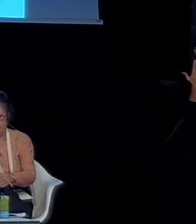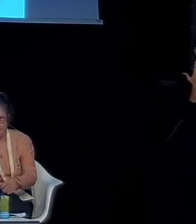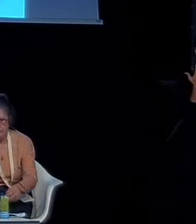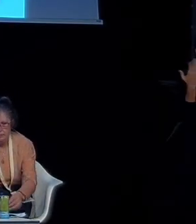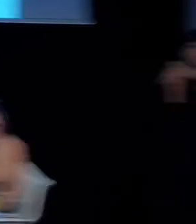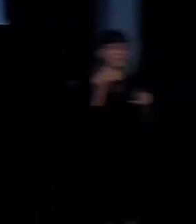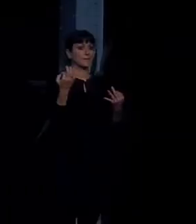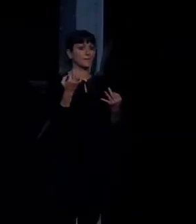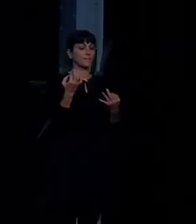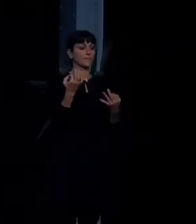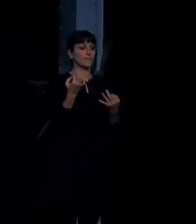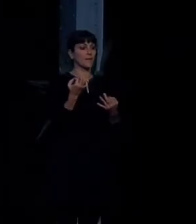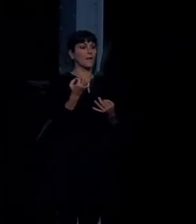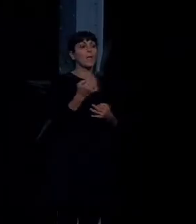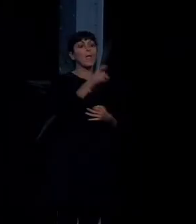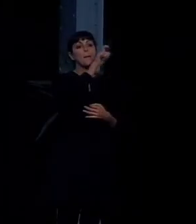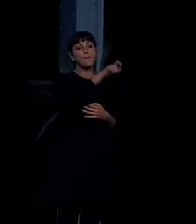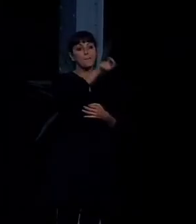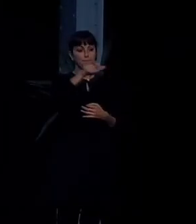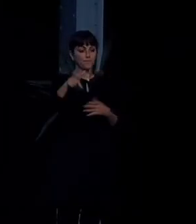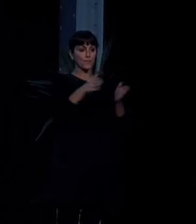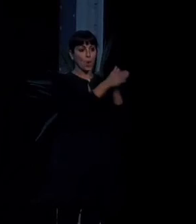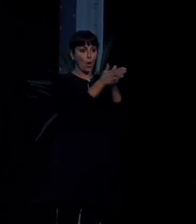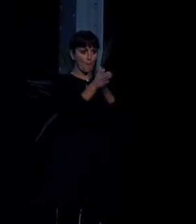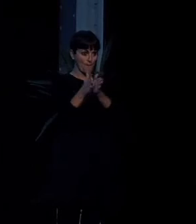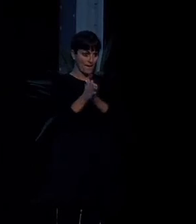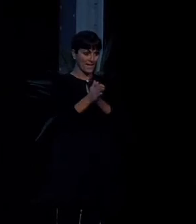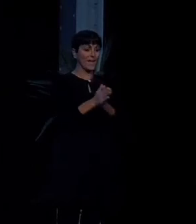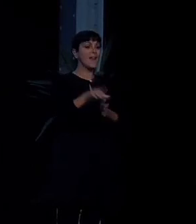referencia a las compañeras lesbofeministas de la SAL que